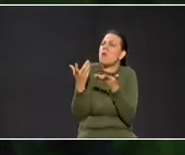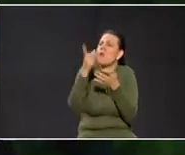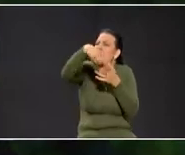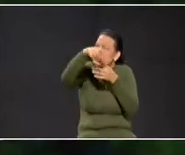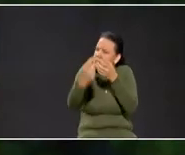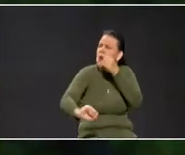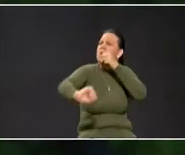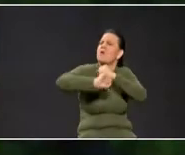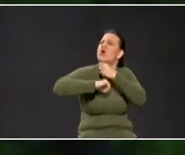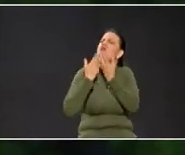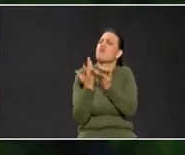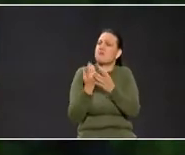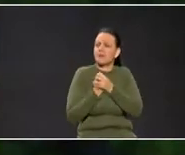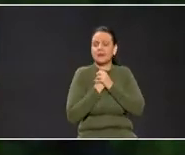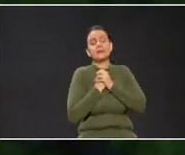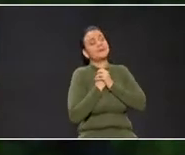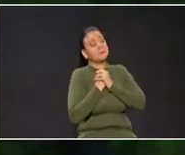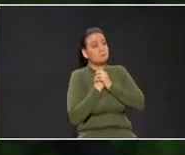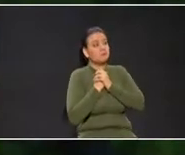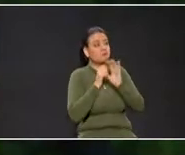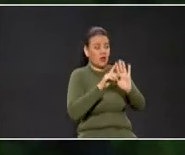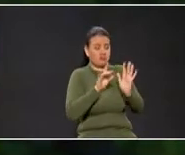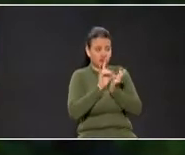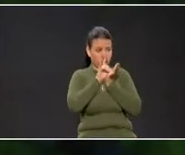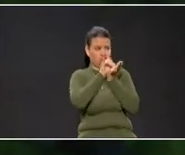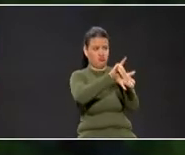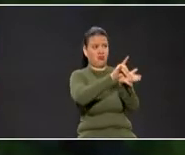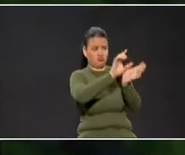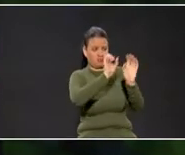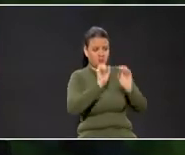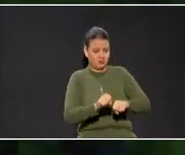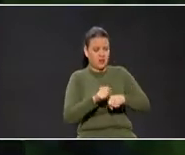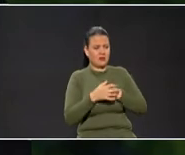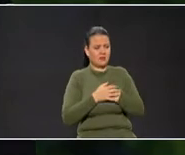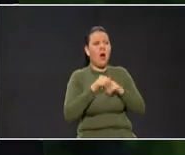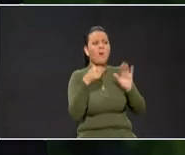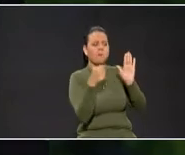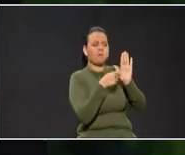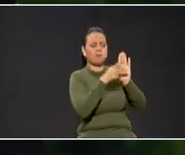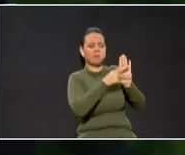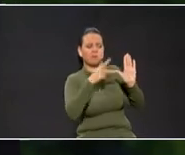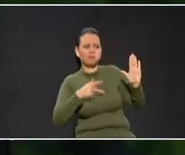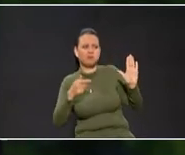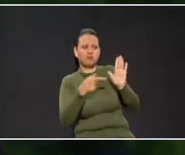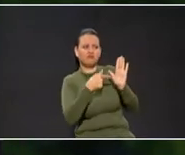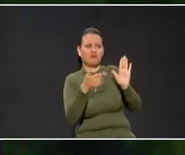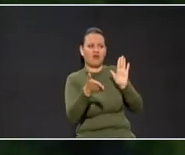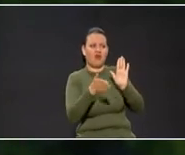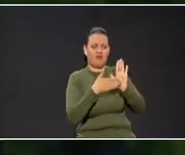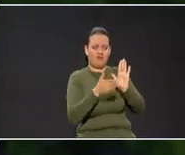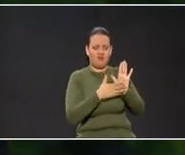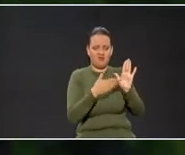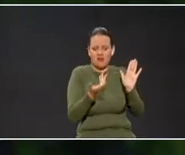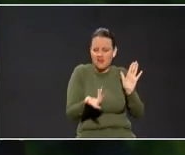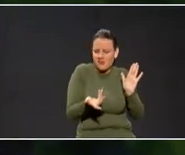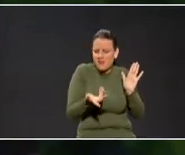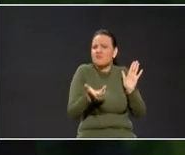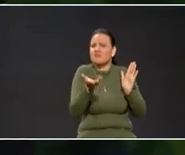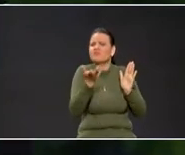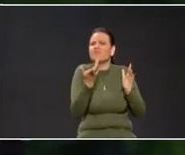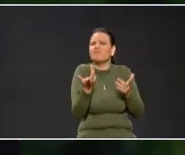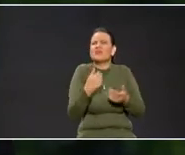modelos administrativos posibles que se contemplan dentro de nuestra constitución nacional y también debemos de sentarnos a la mesa